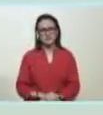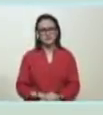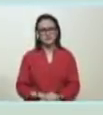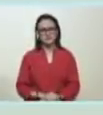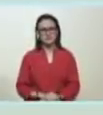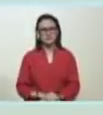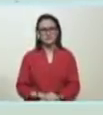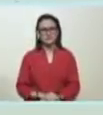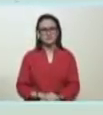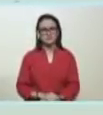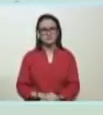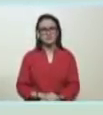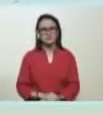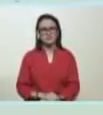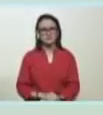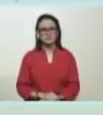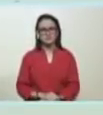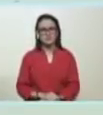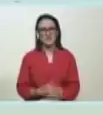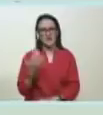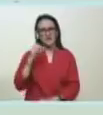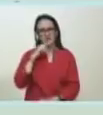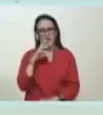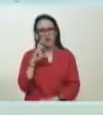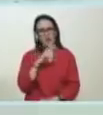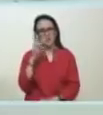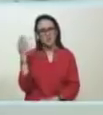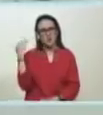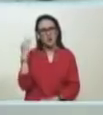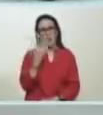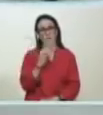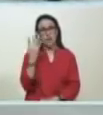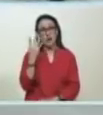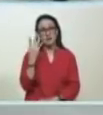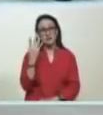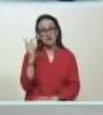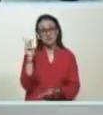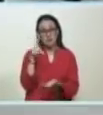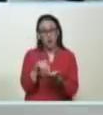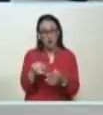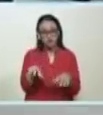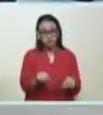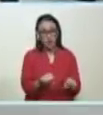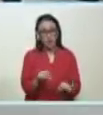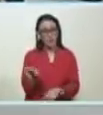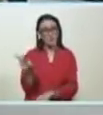que la República Oligárquica, la Cuarta República, llevó a Venezuela